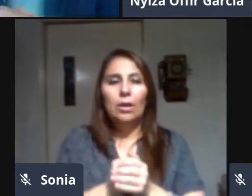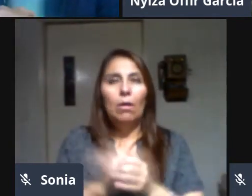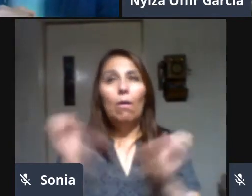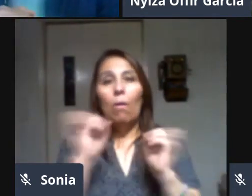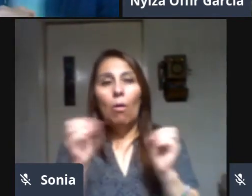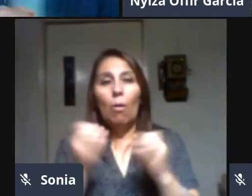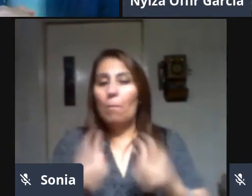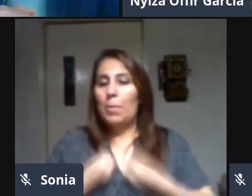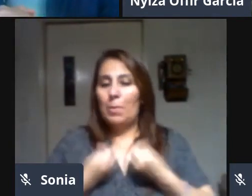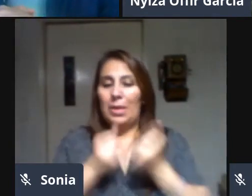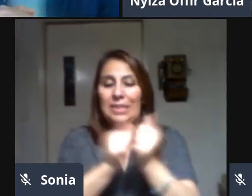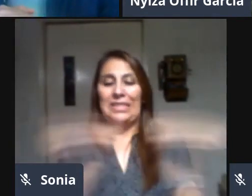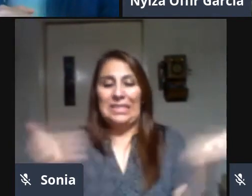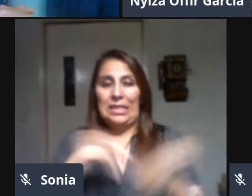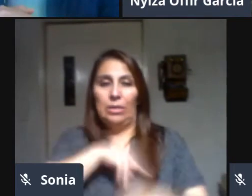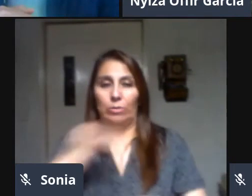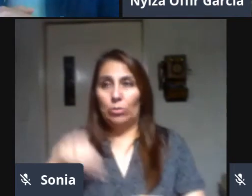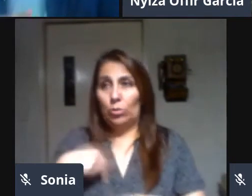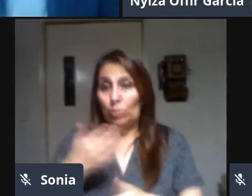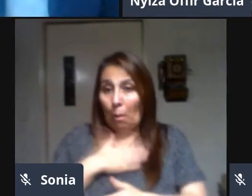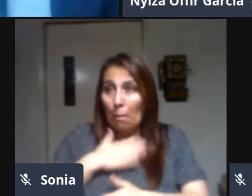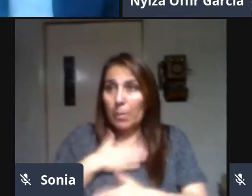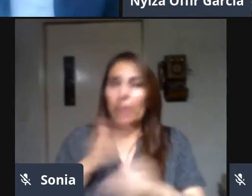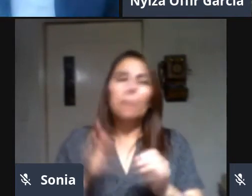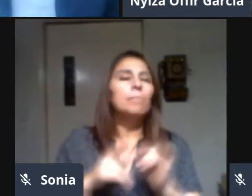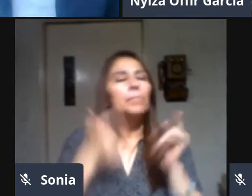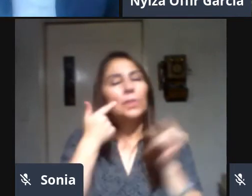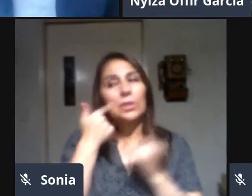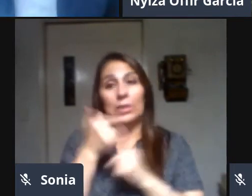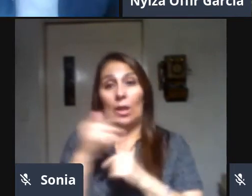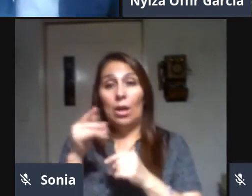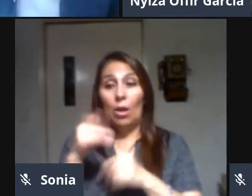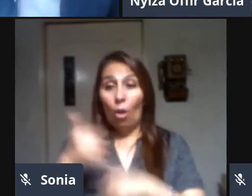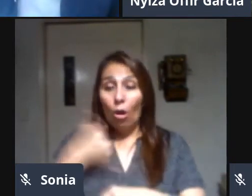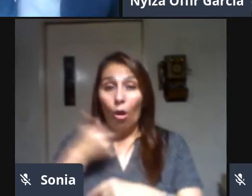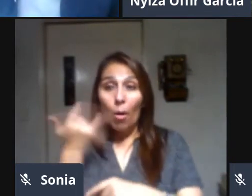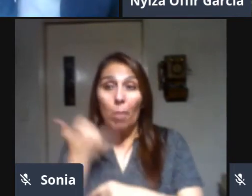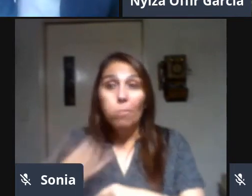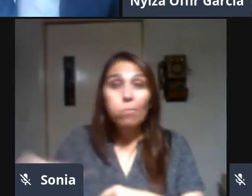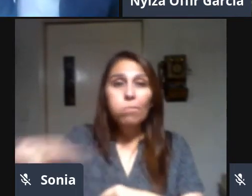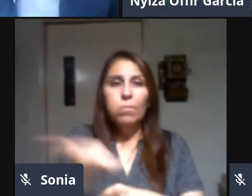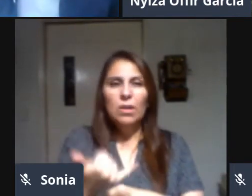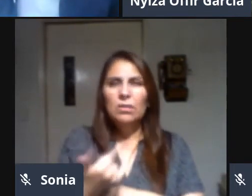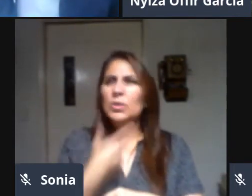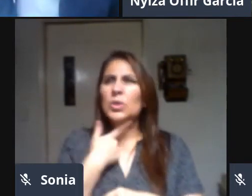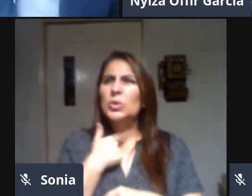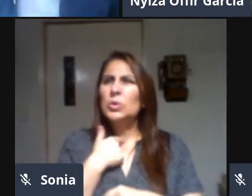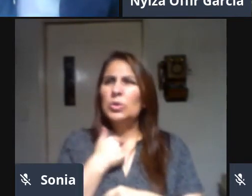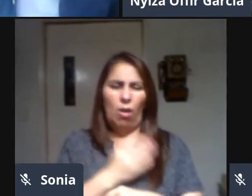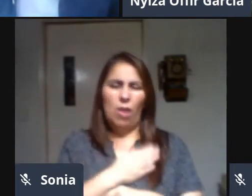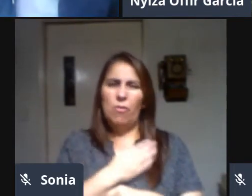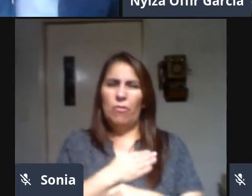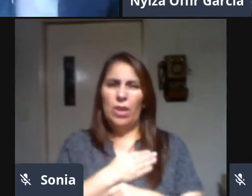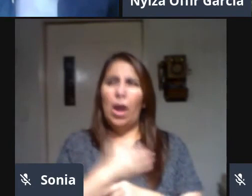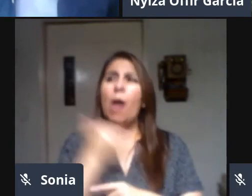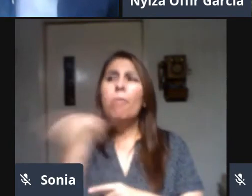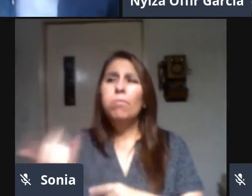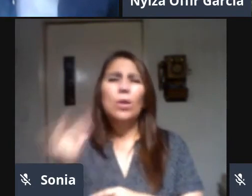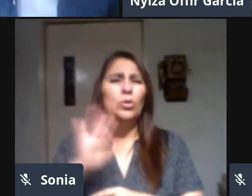como la mía y resulta que los chicos no les gusta tanto la novela que tenían allá porque era muy